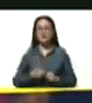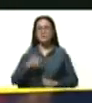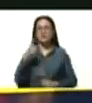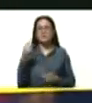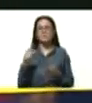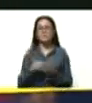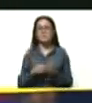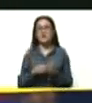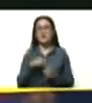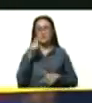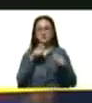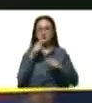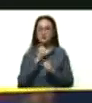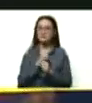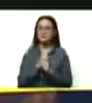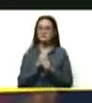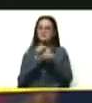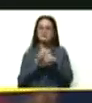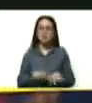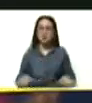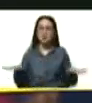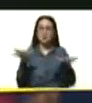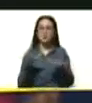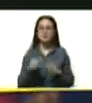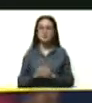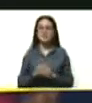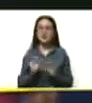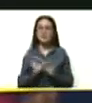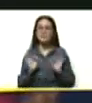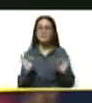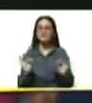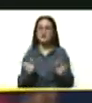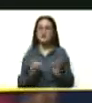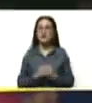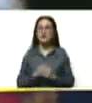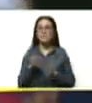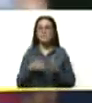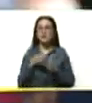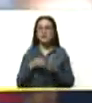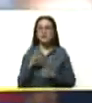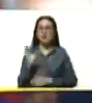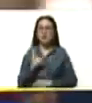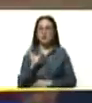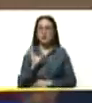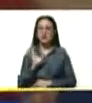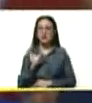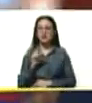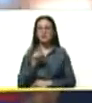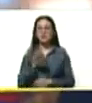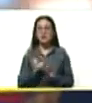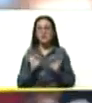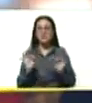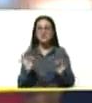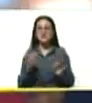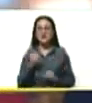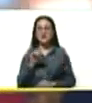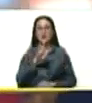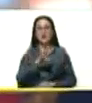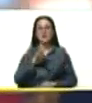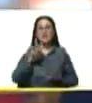1000 funcionarios que están desplegados en un cuadrante especial denominado metro de Caracas. Ese cuadrante especial tiene